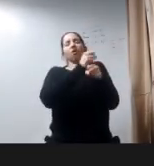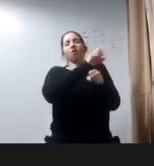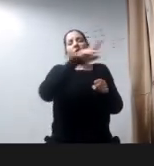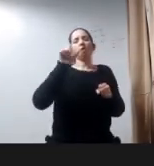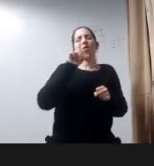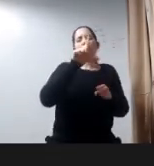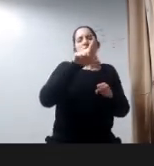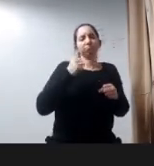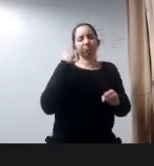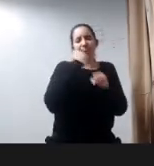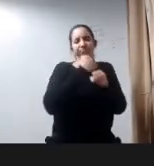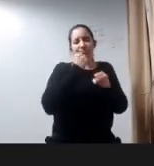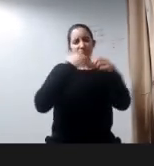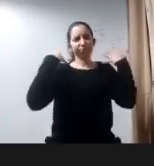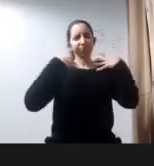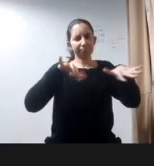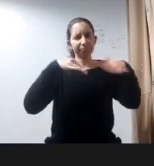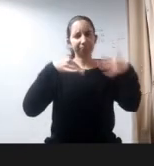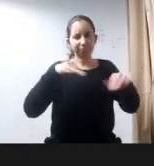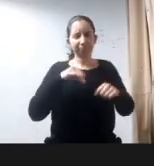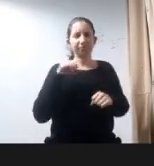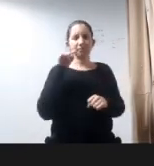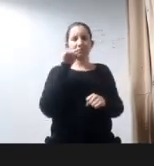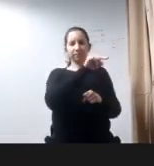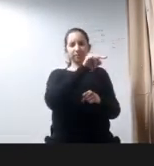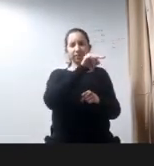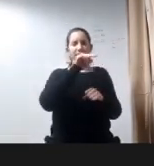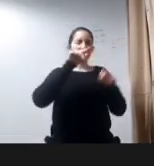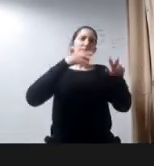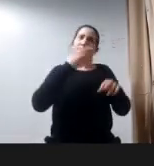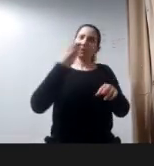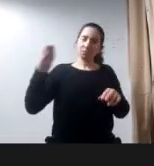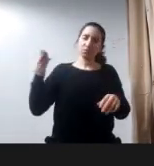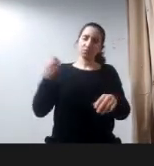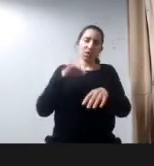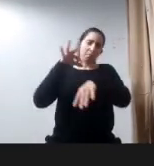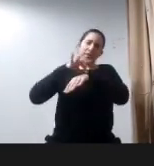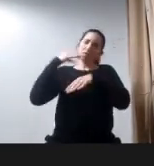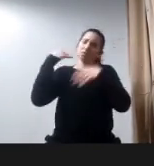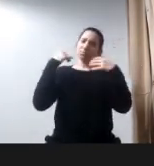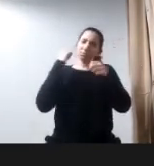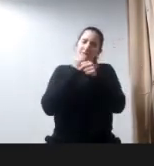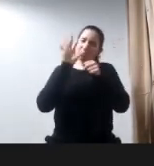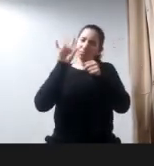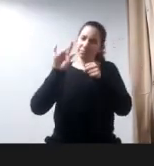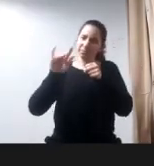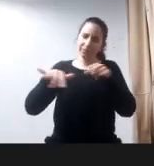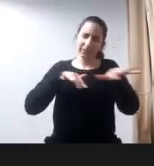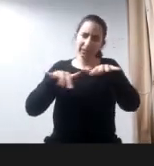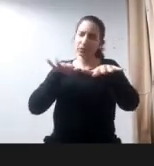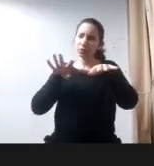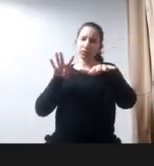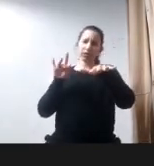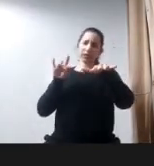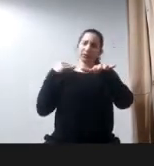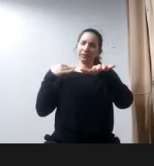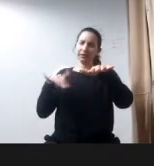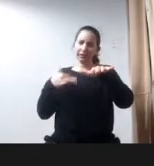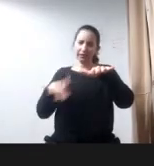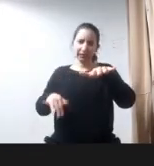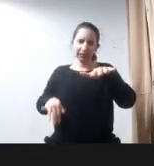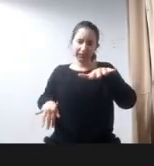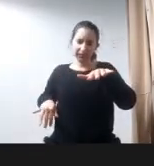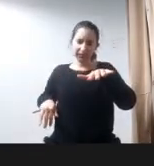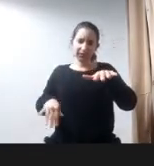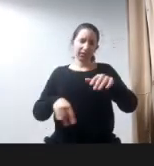salud, que por cierto están en condiciones a veces muy despreciadas, o sea, despreciadas en un